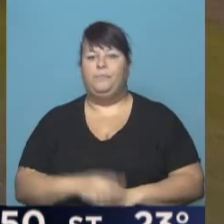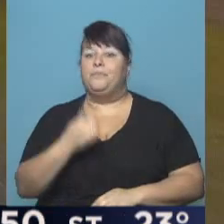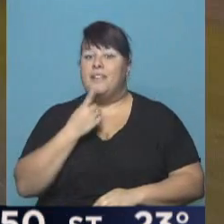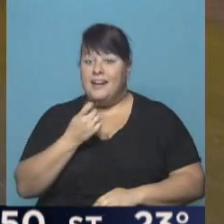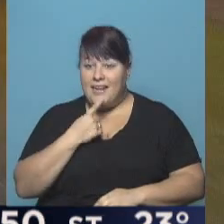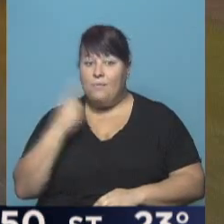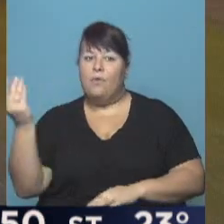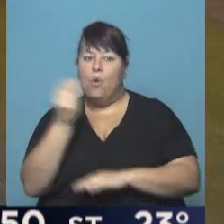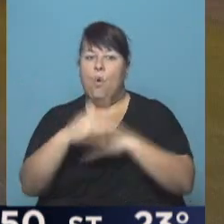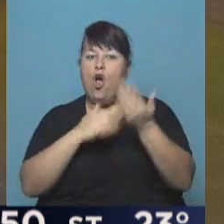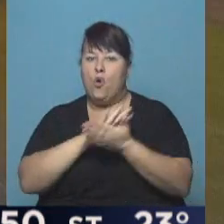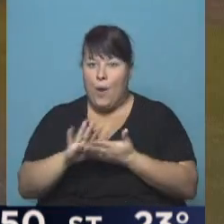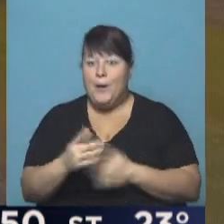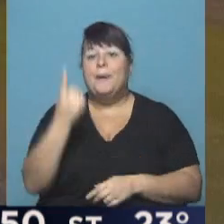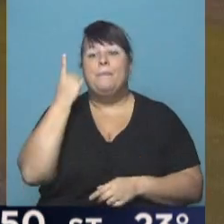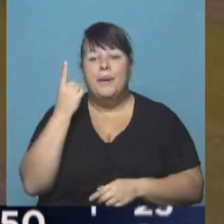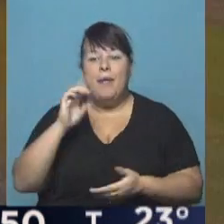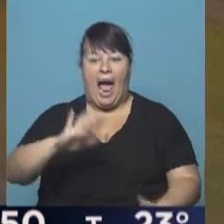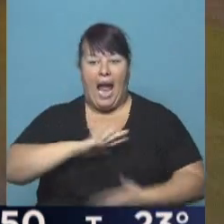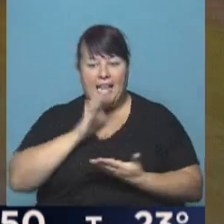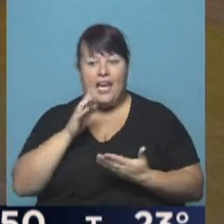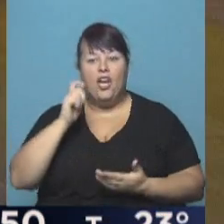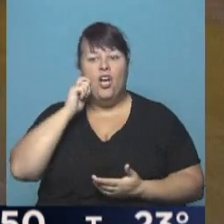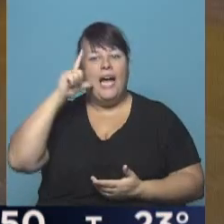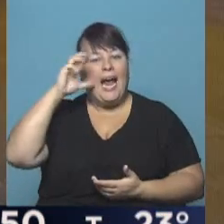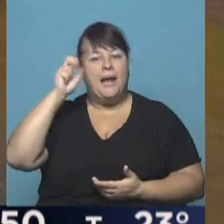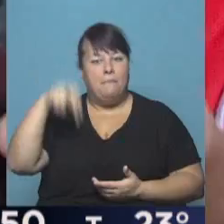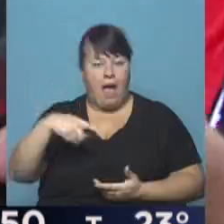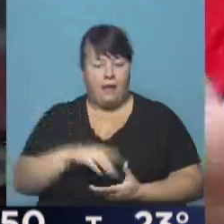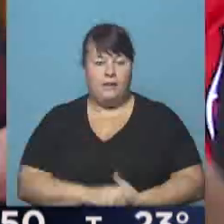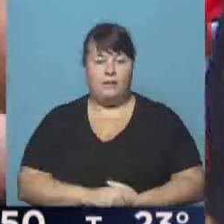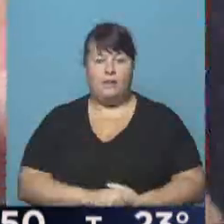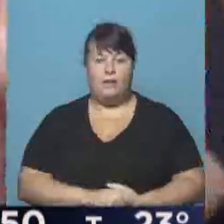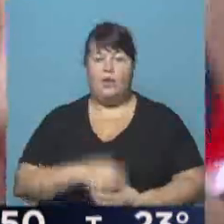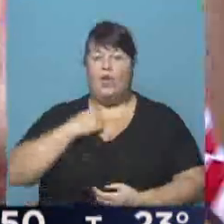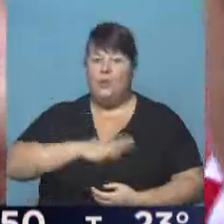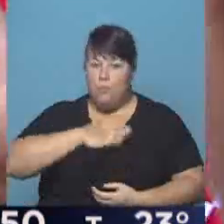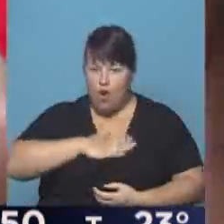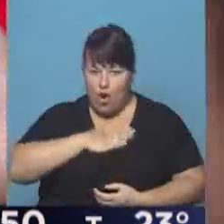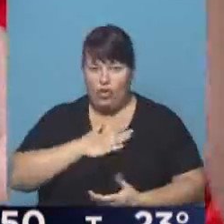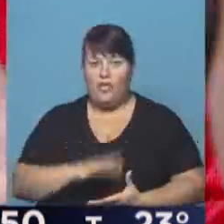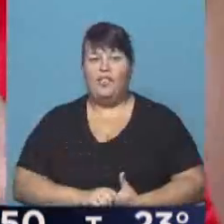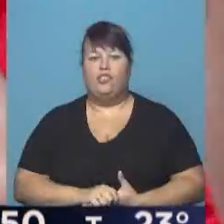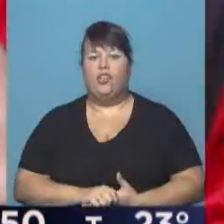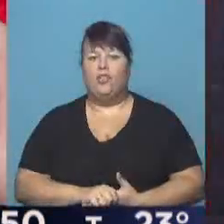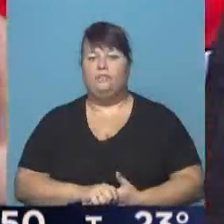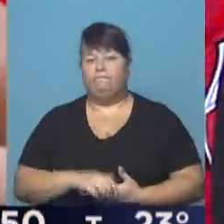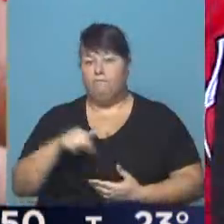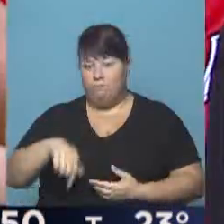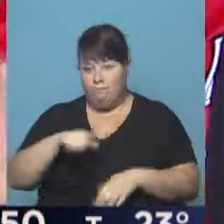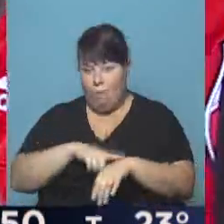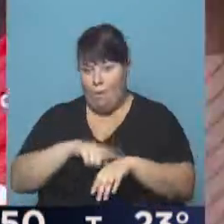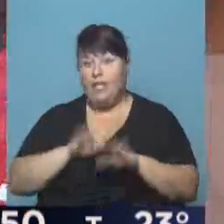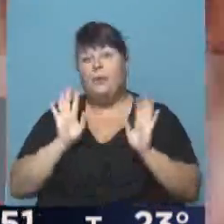River suma refuerzos. El primero, arquero Germán Lux. Muy contento por este